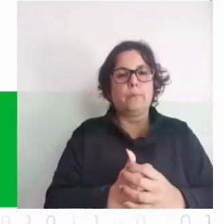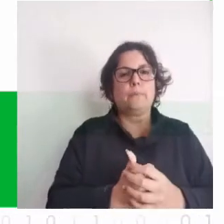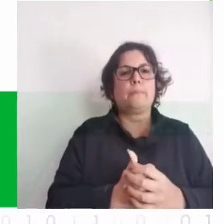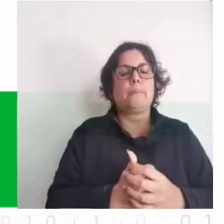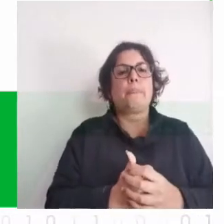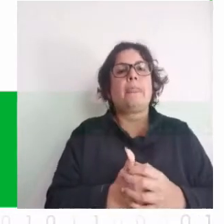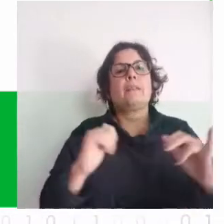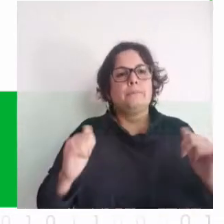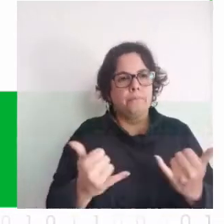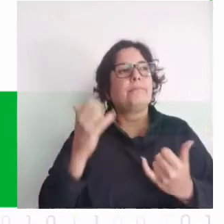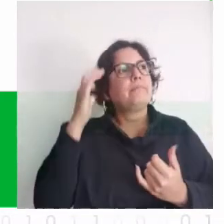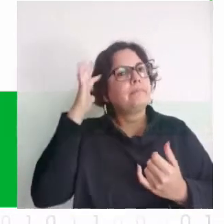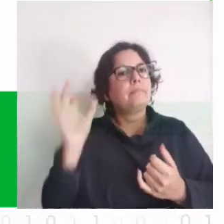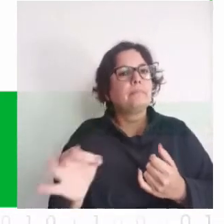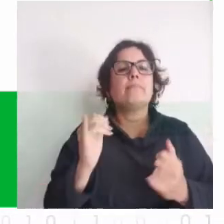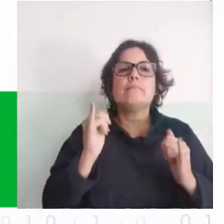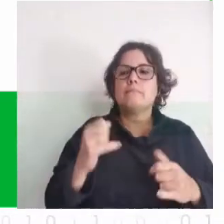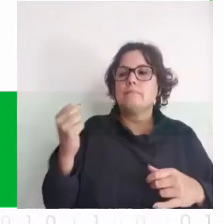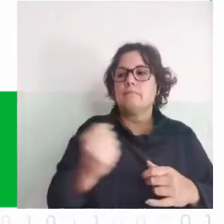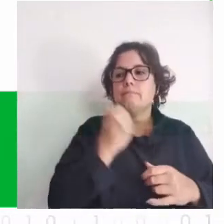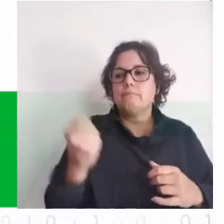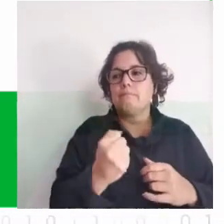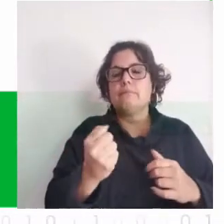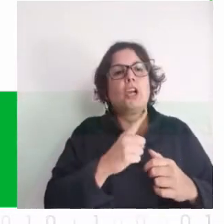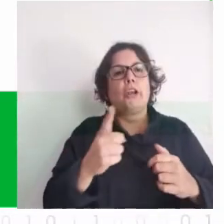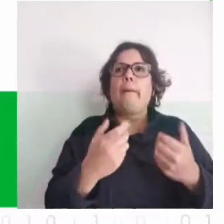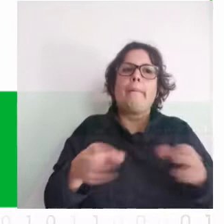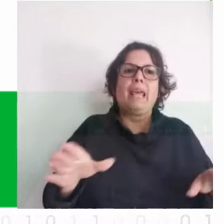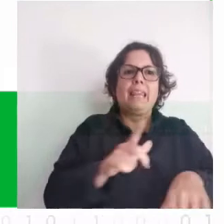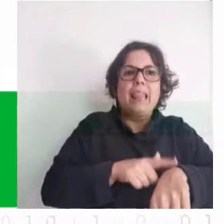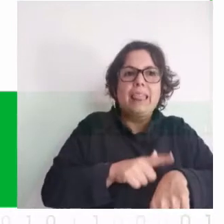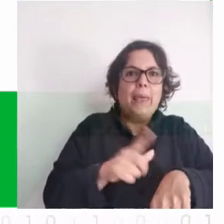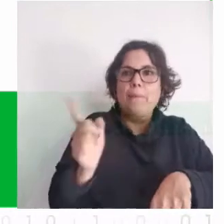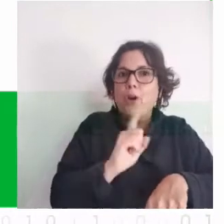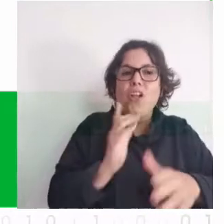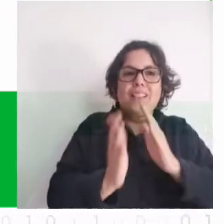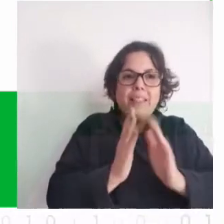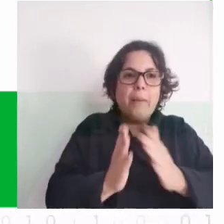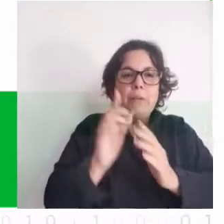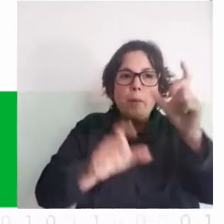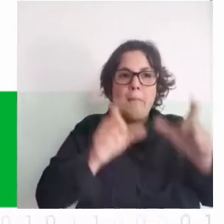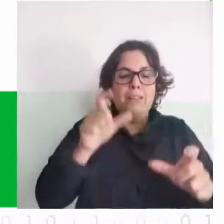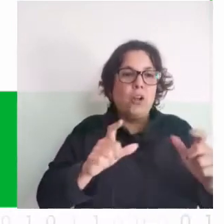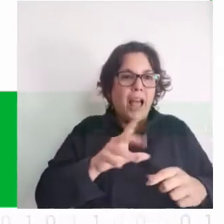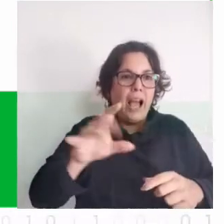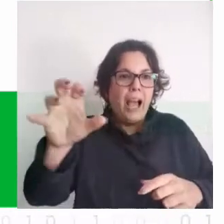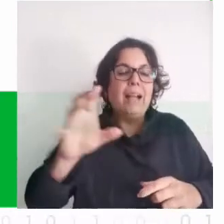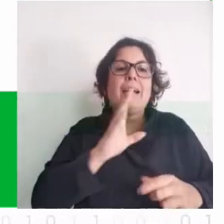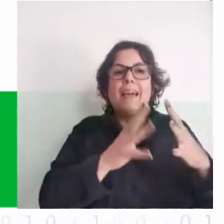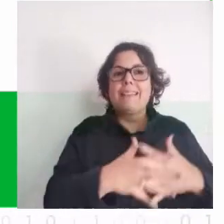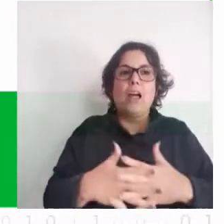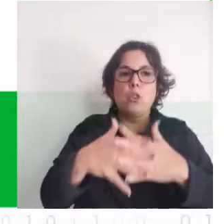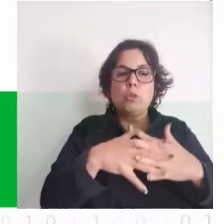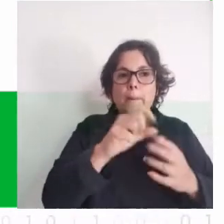Ya sabemos lo importante que es no perder tiempo cuando se trata de tratar a pacientes con cáncer. En Estados Unidos cada vez más se